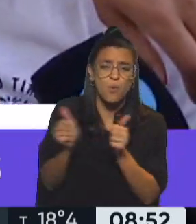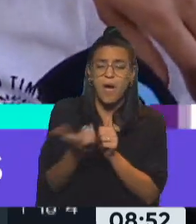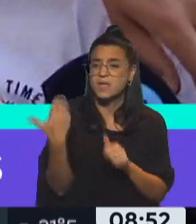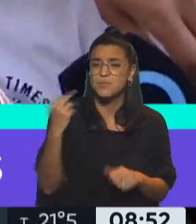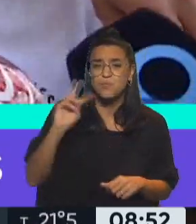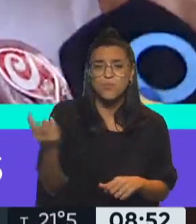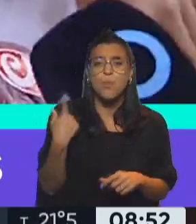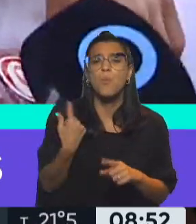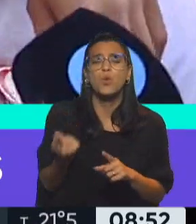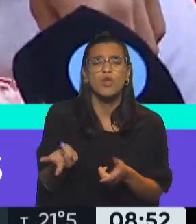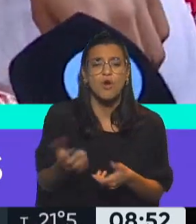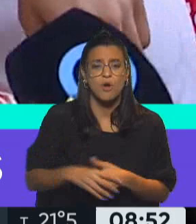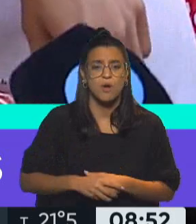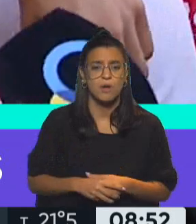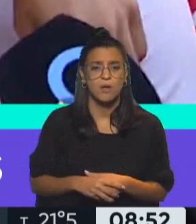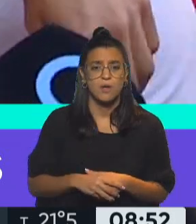volvió solo y me era un